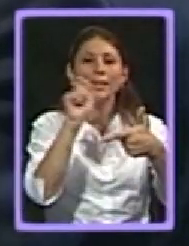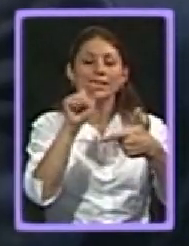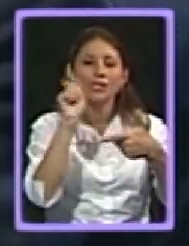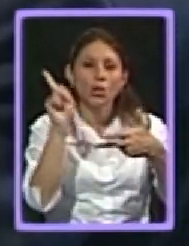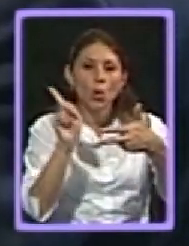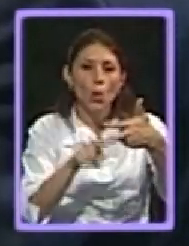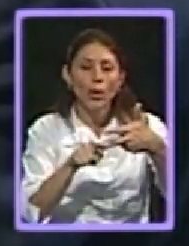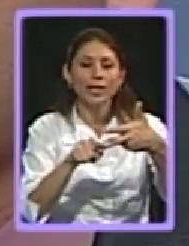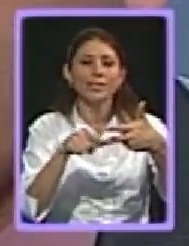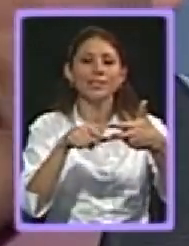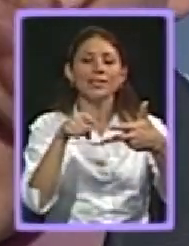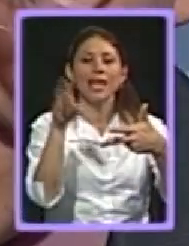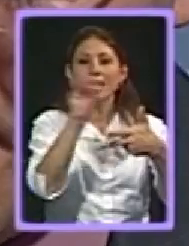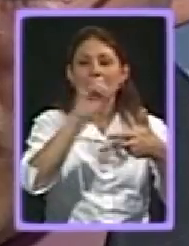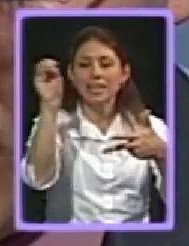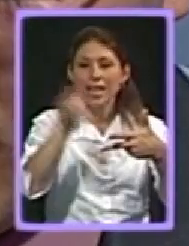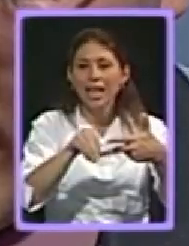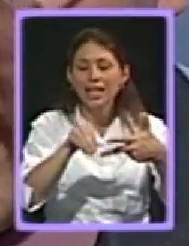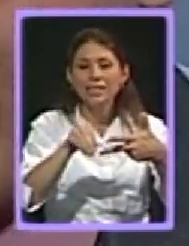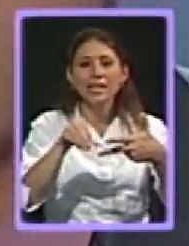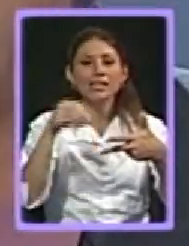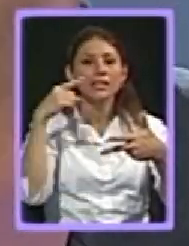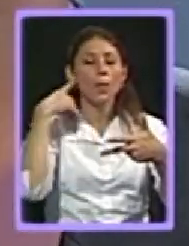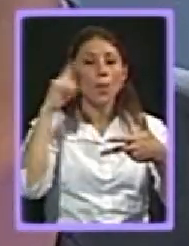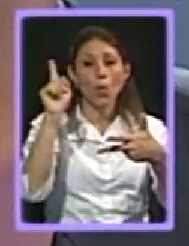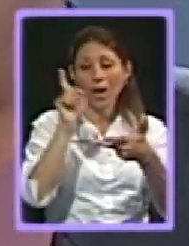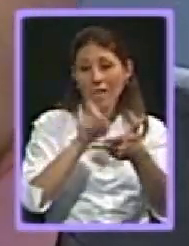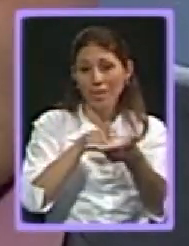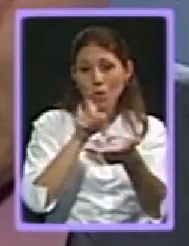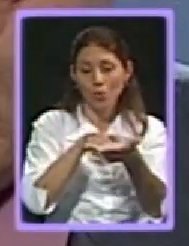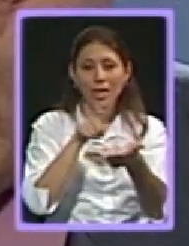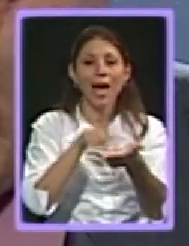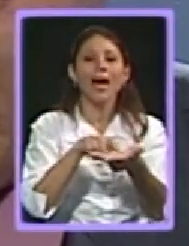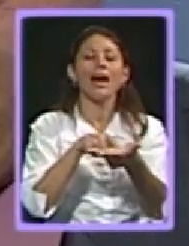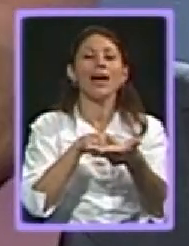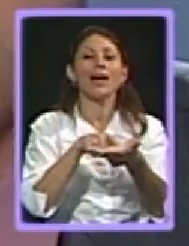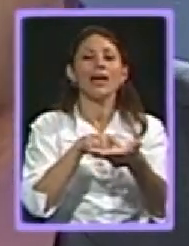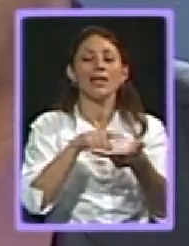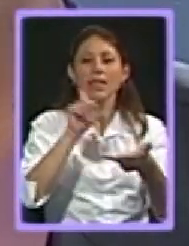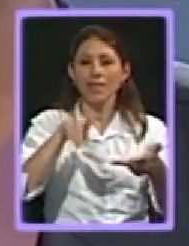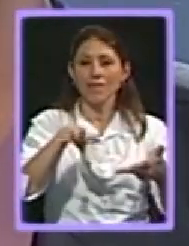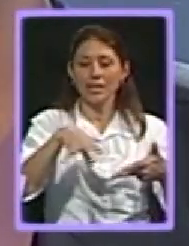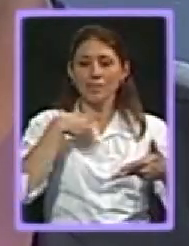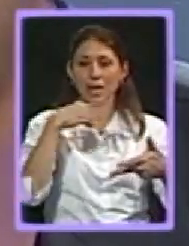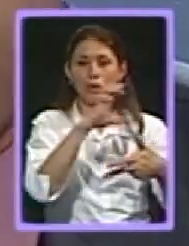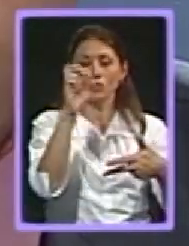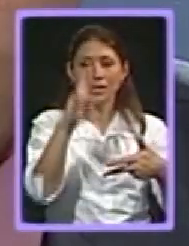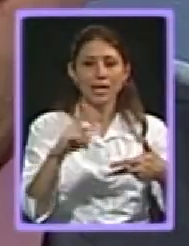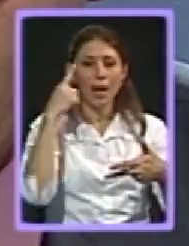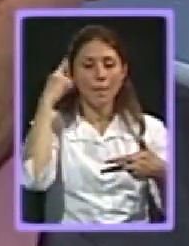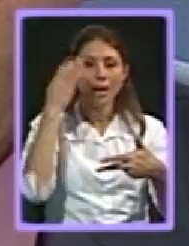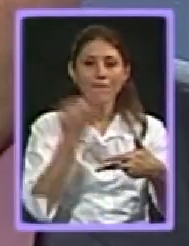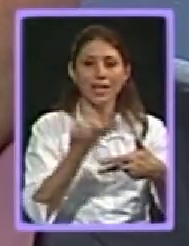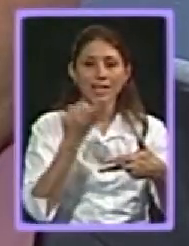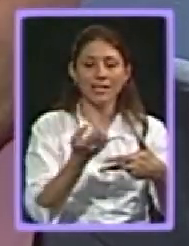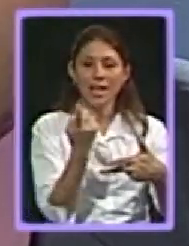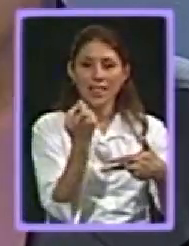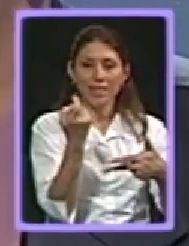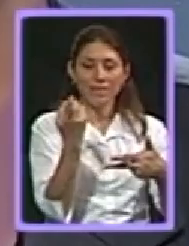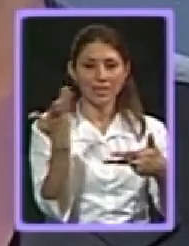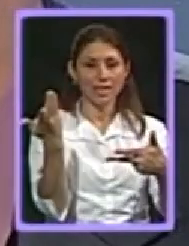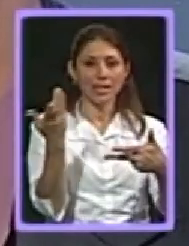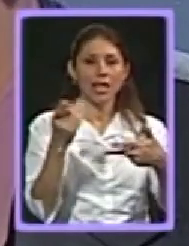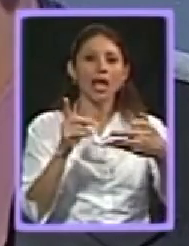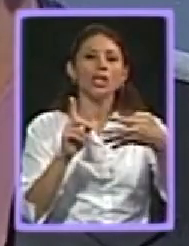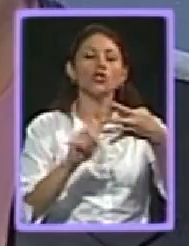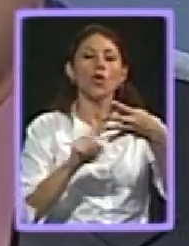los intereses que se devengan por la deuda que tiene que asimilar el país para poder financiar el déficit. Son precisamente